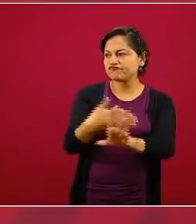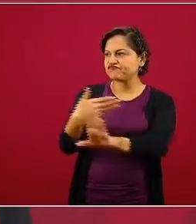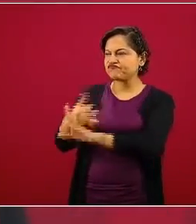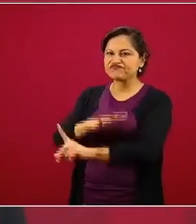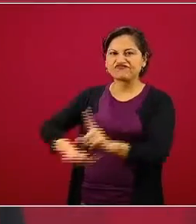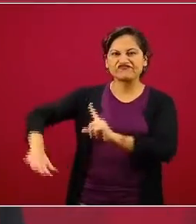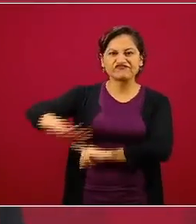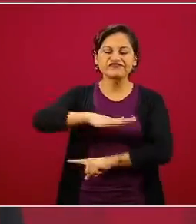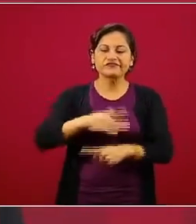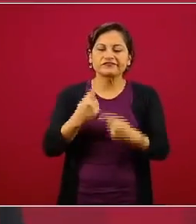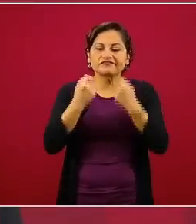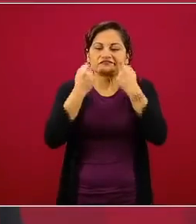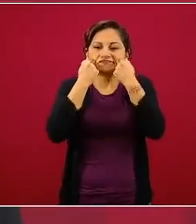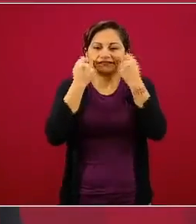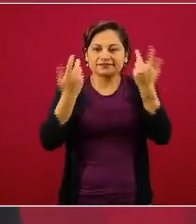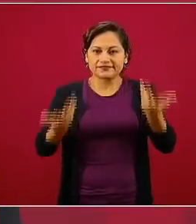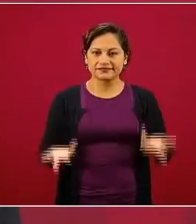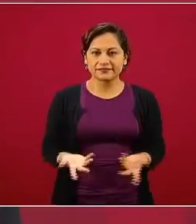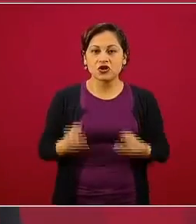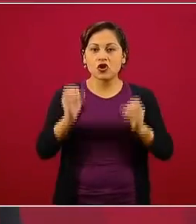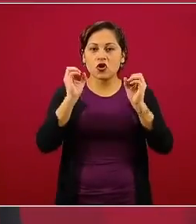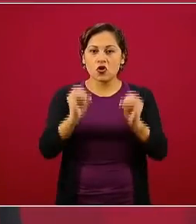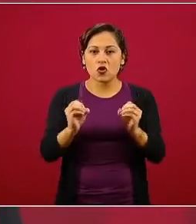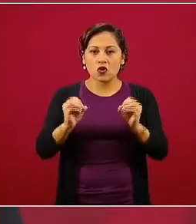aunque se afectara el medio ambiente.